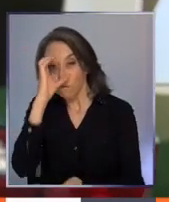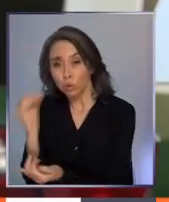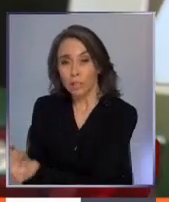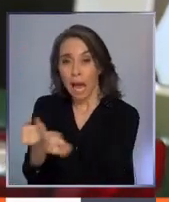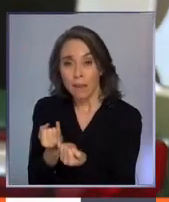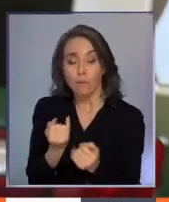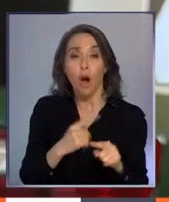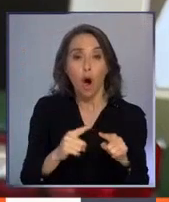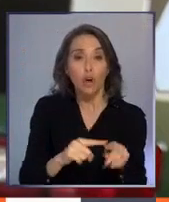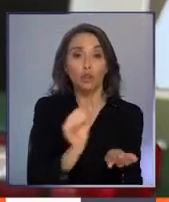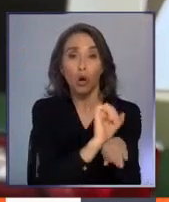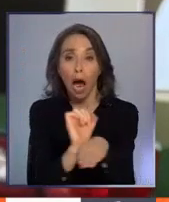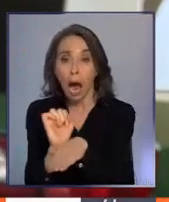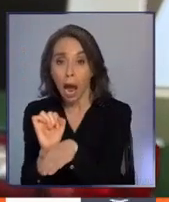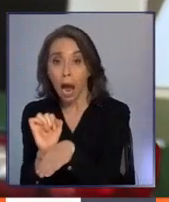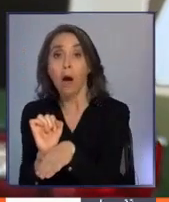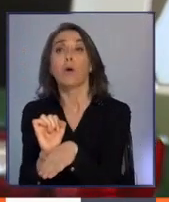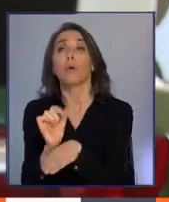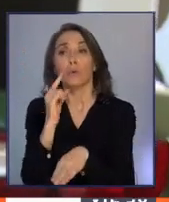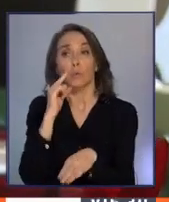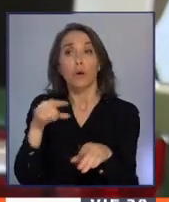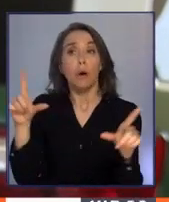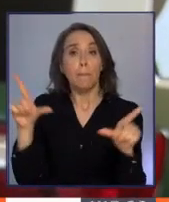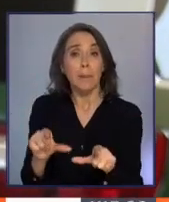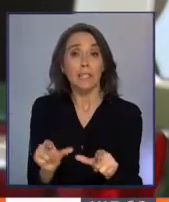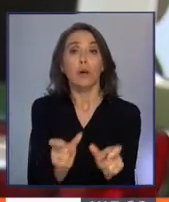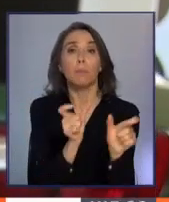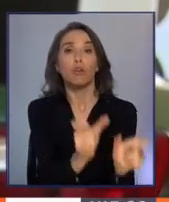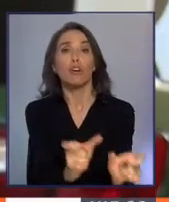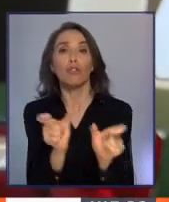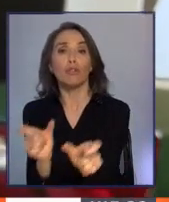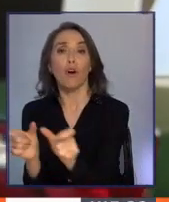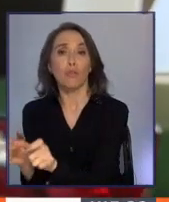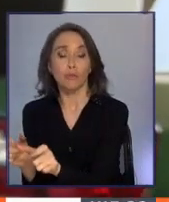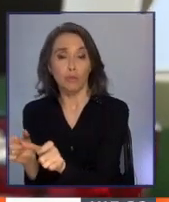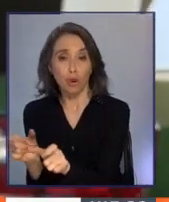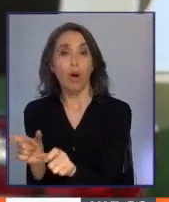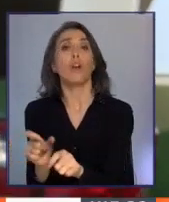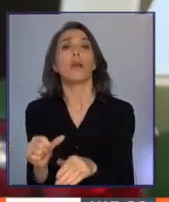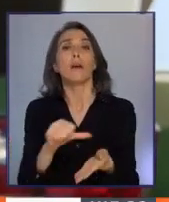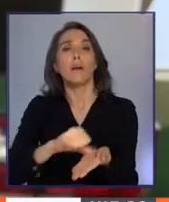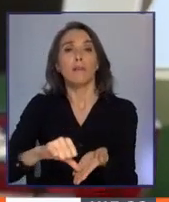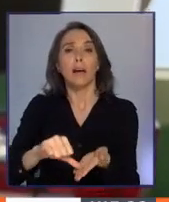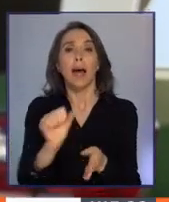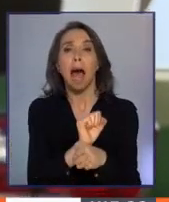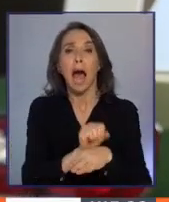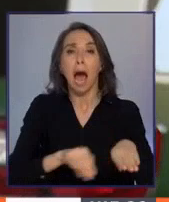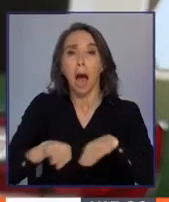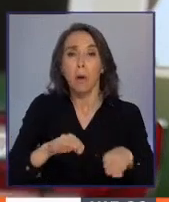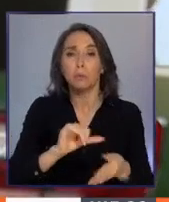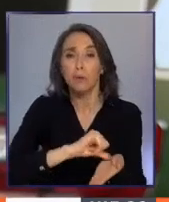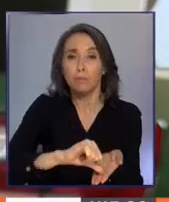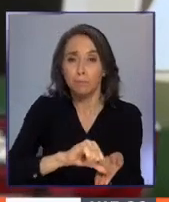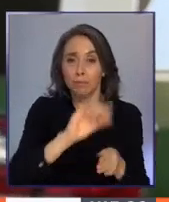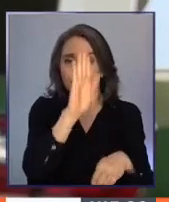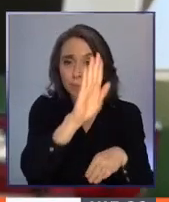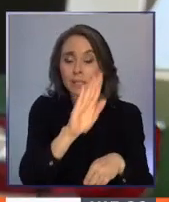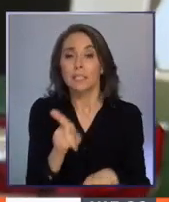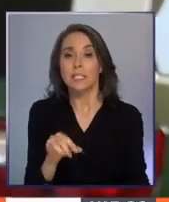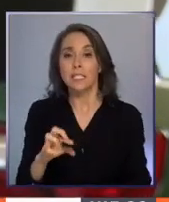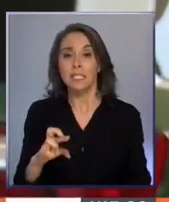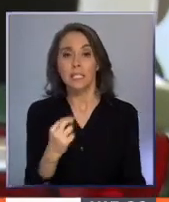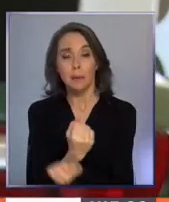otros tipos de vehículos y hay disminuido el sector tanto por el control, tanto directamente por personal de tránsito, personal policial preventivo y también de la CIP de acá